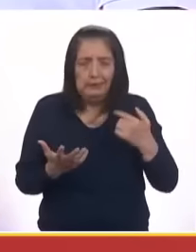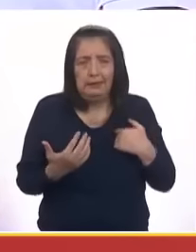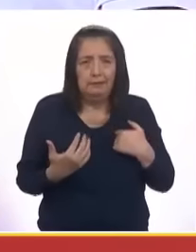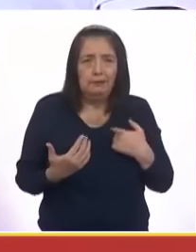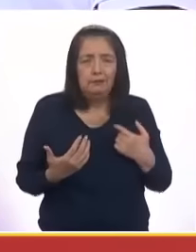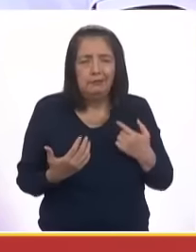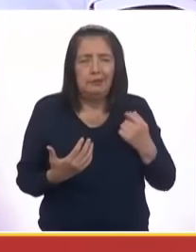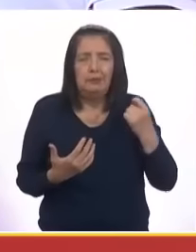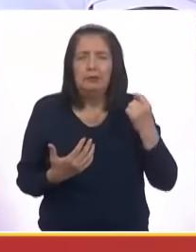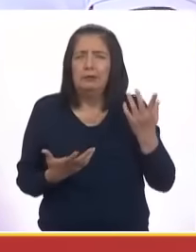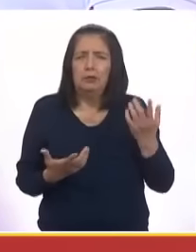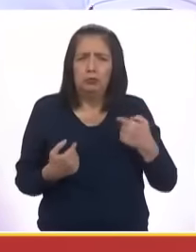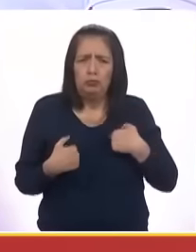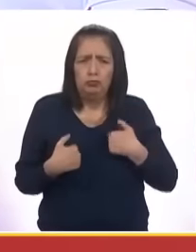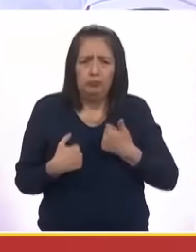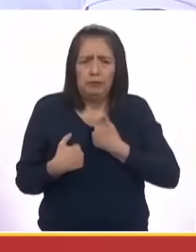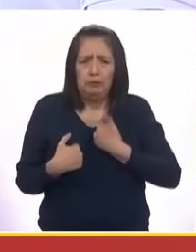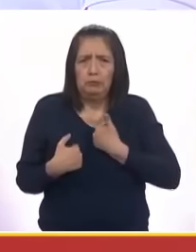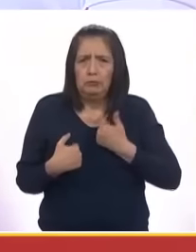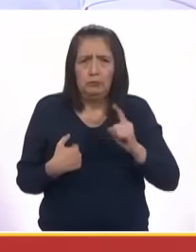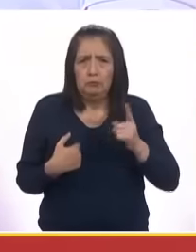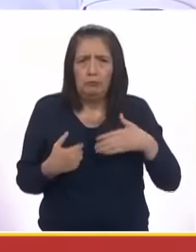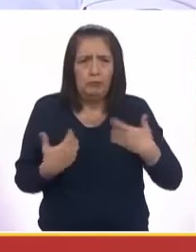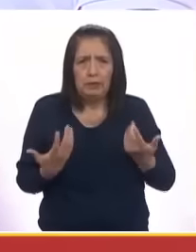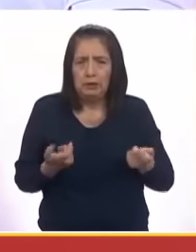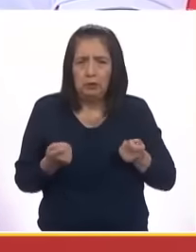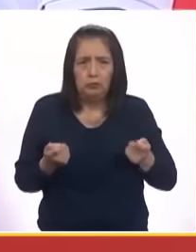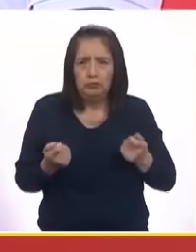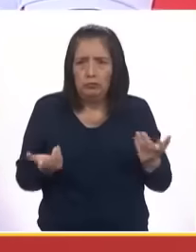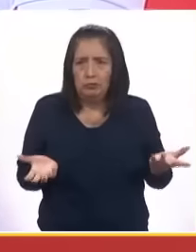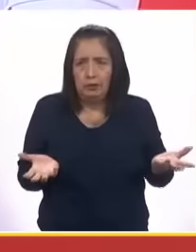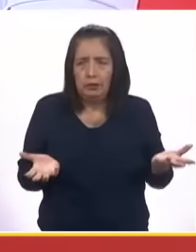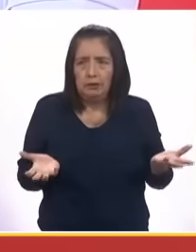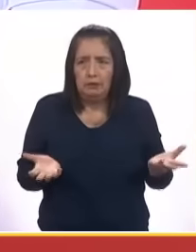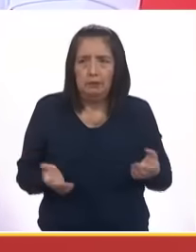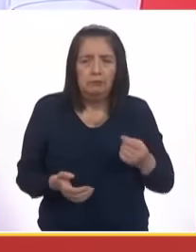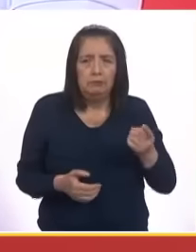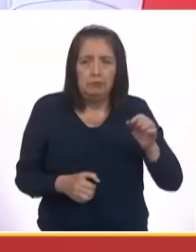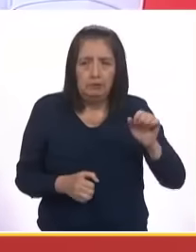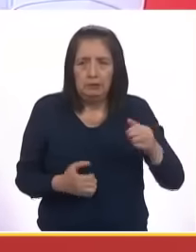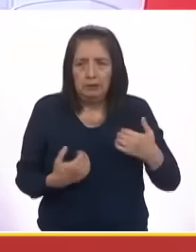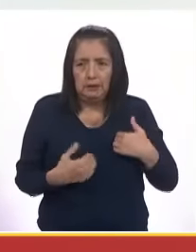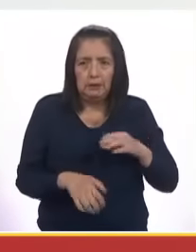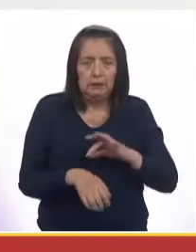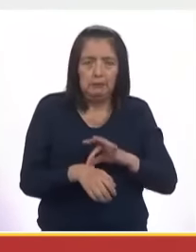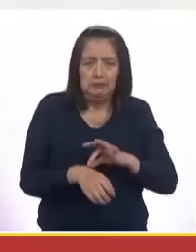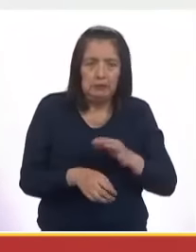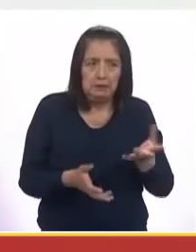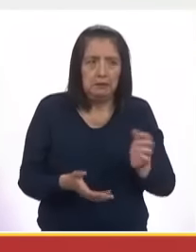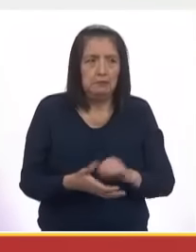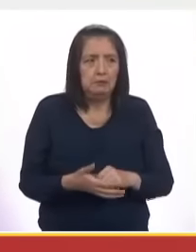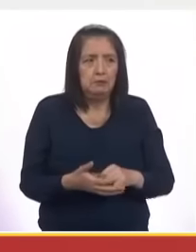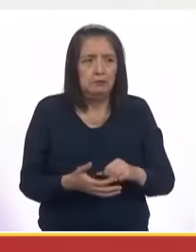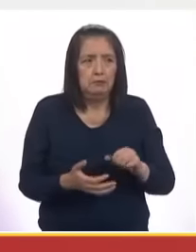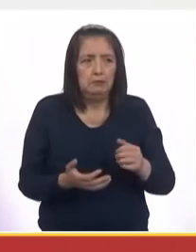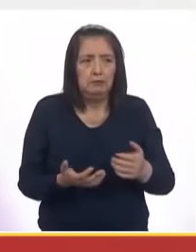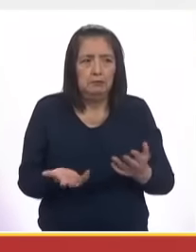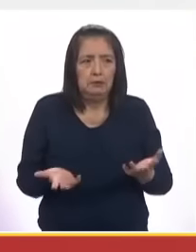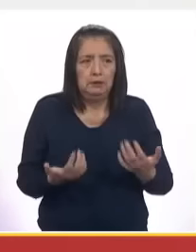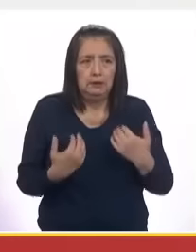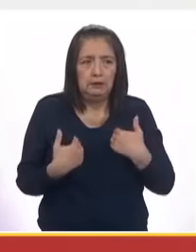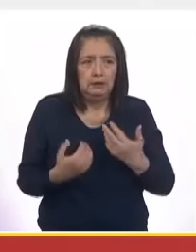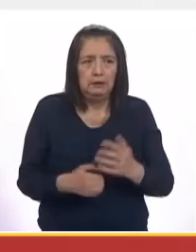cuenta que tú no puedes controlar esos factores, por más que tengas a los médicos, por más que